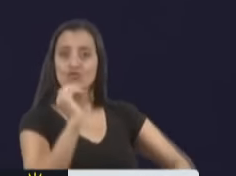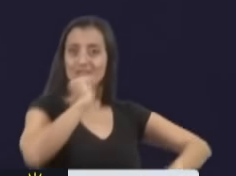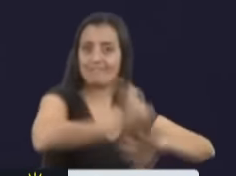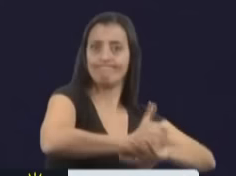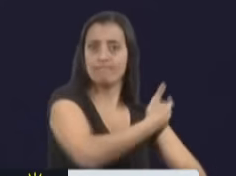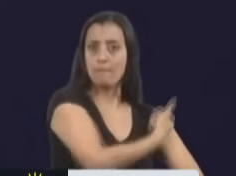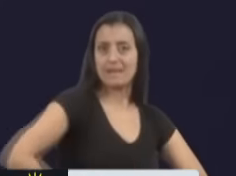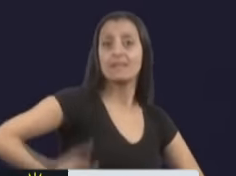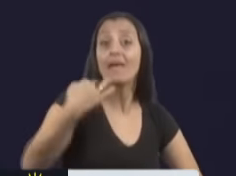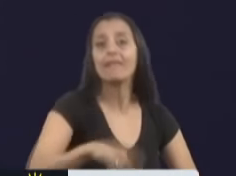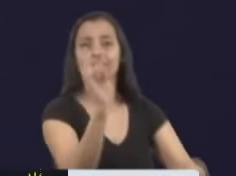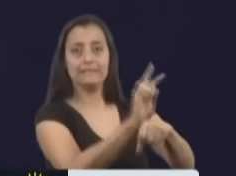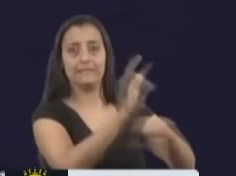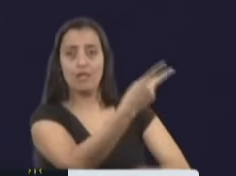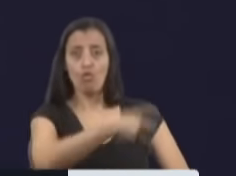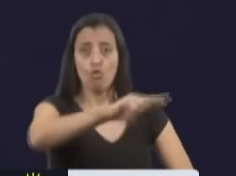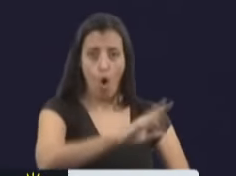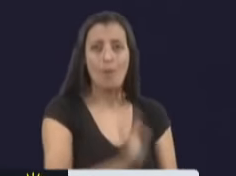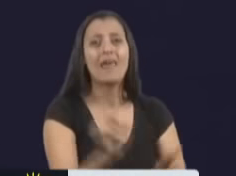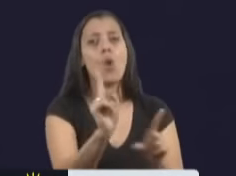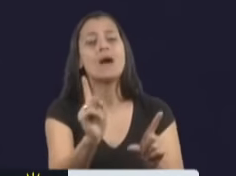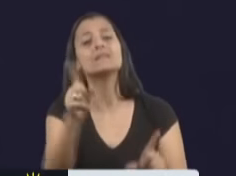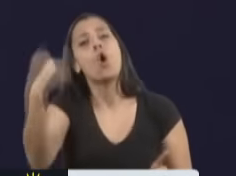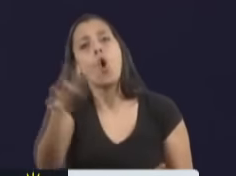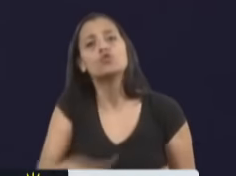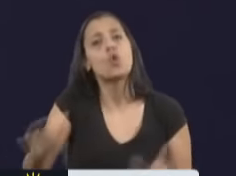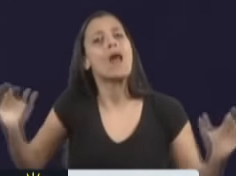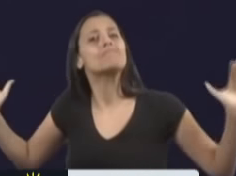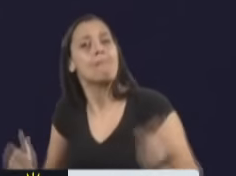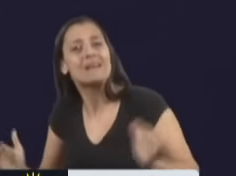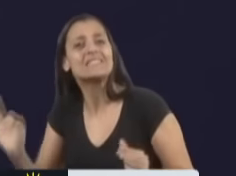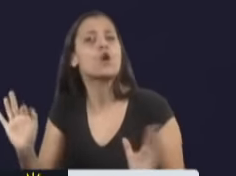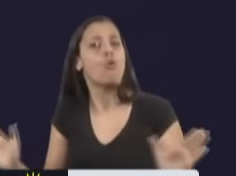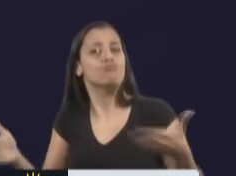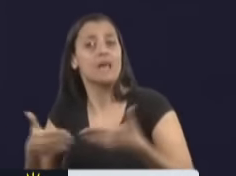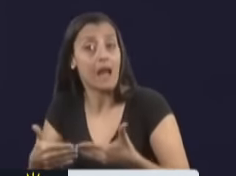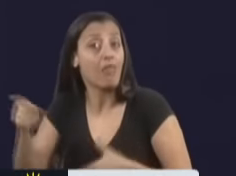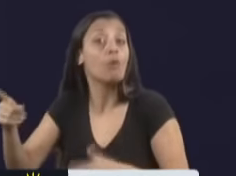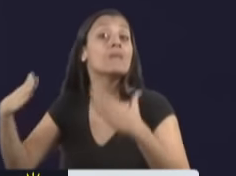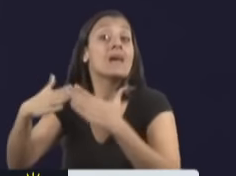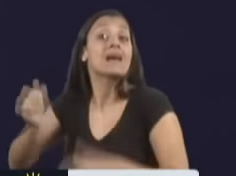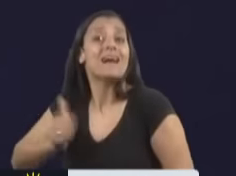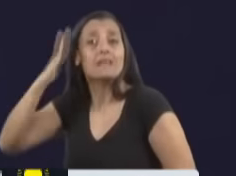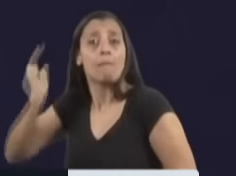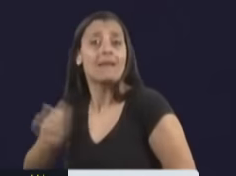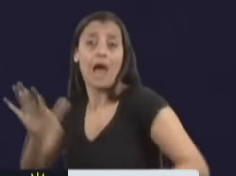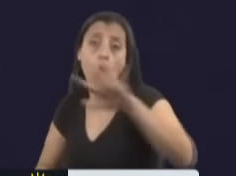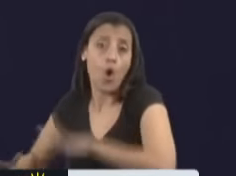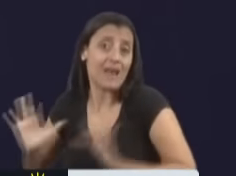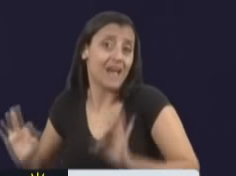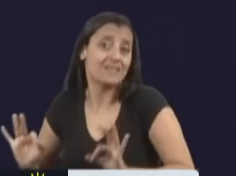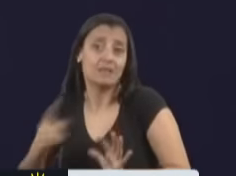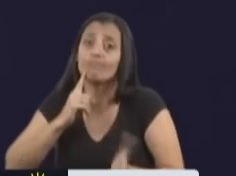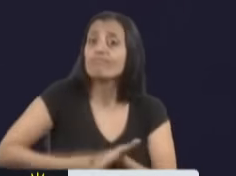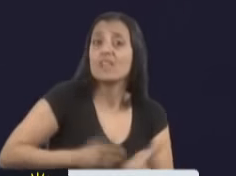eh que le puede ocurrir algo digamos según la visión de eh casa militar Y en tal caso de custodia presidencial Pero eso no implica